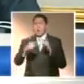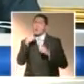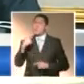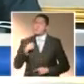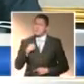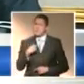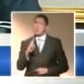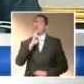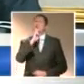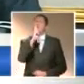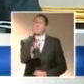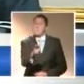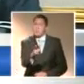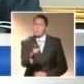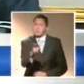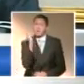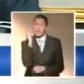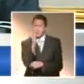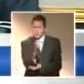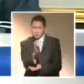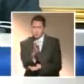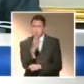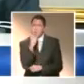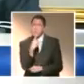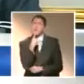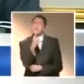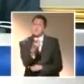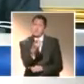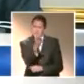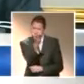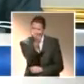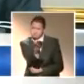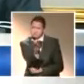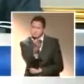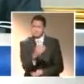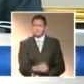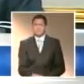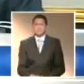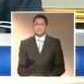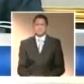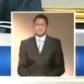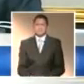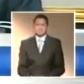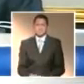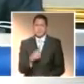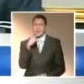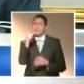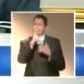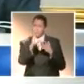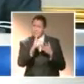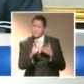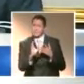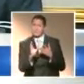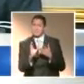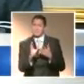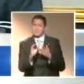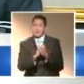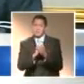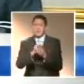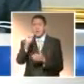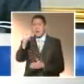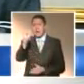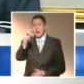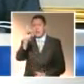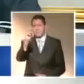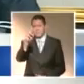Yo fui nombrado por el diputado Andrés Velázquez, me ha tomado 2 minutos también, pues. Porque algunos me han dicho que yo salga a responderle a quien puso la denuncia, muy